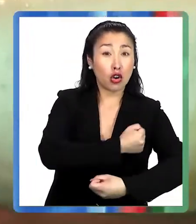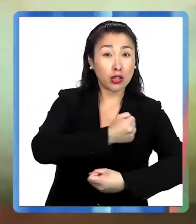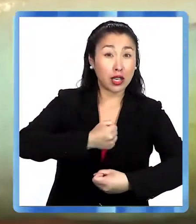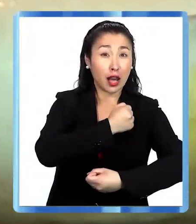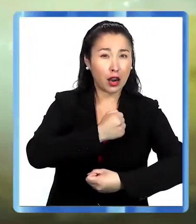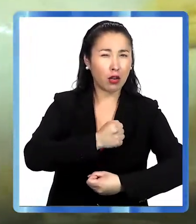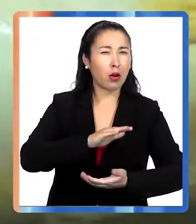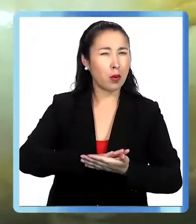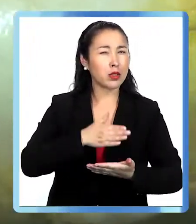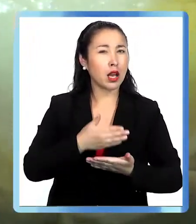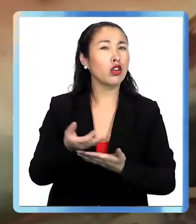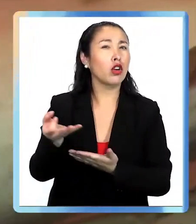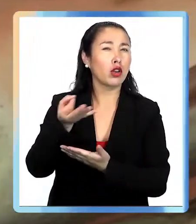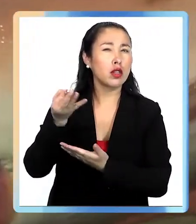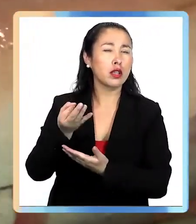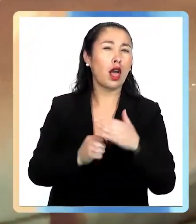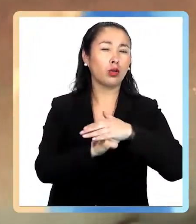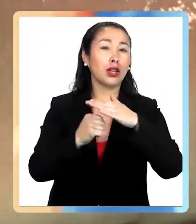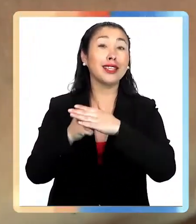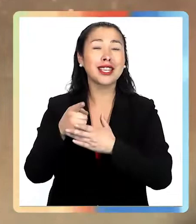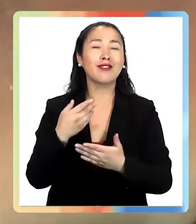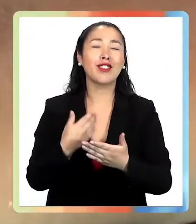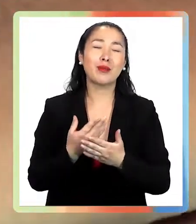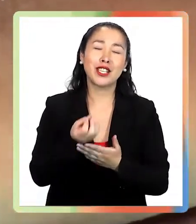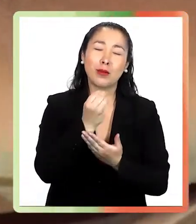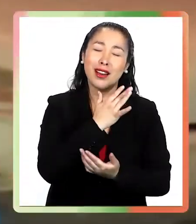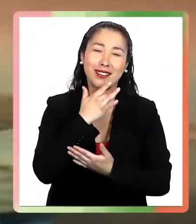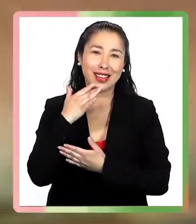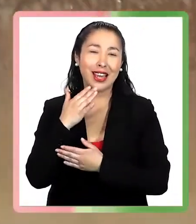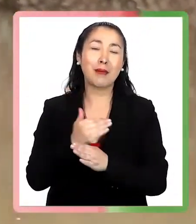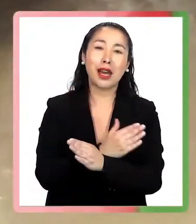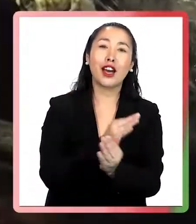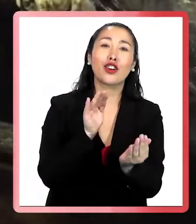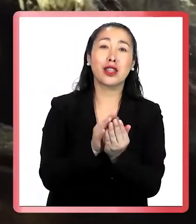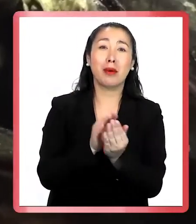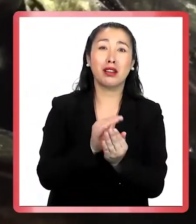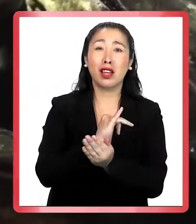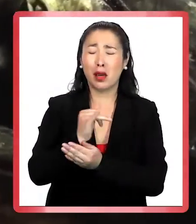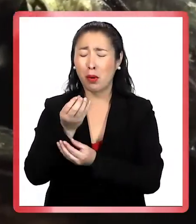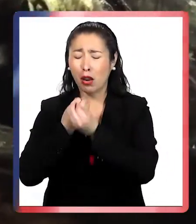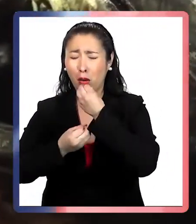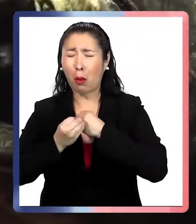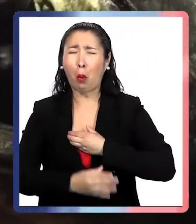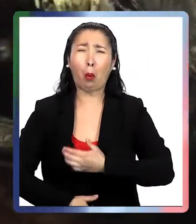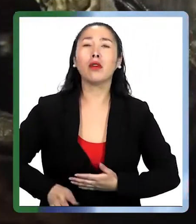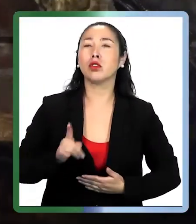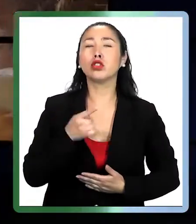sugieren las autoridades y así poder disfrutar de un buen plato de pescados y mariscos y la situación no termine en problemas de